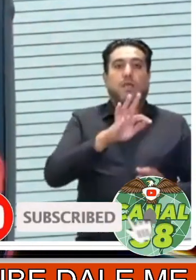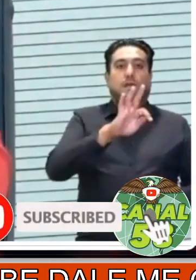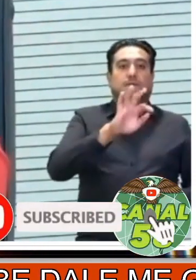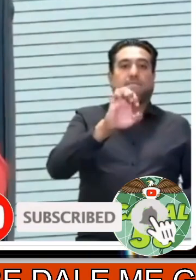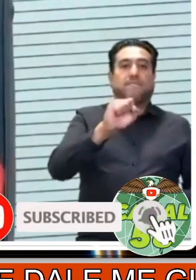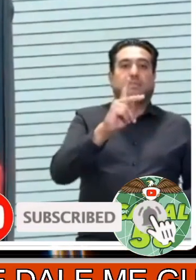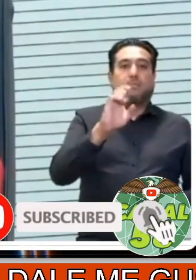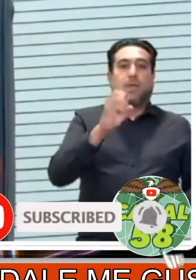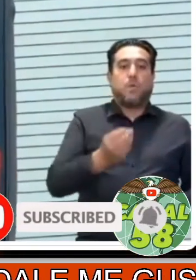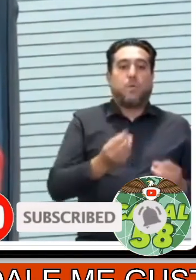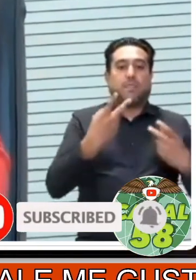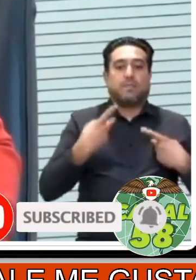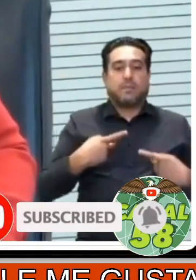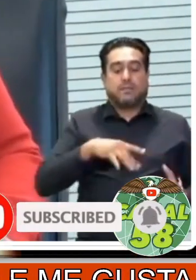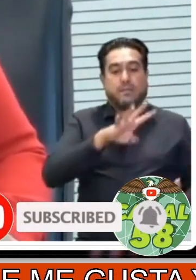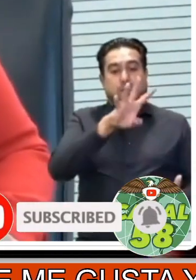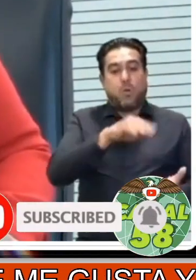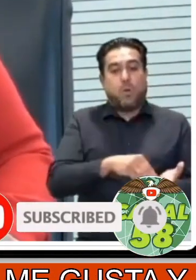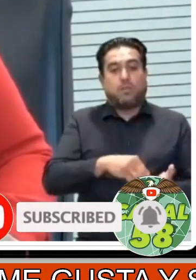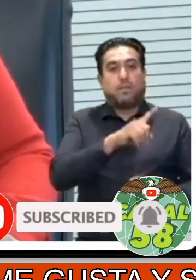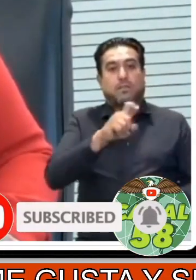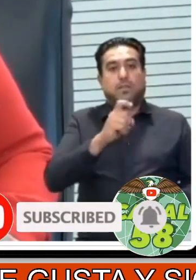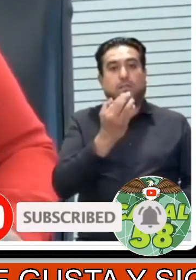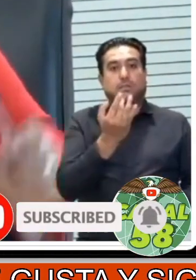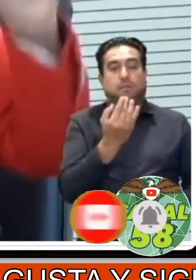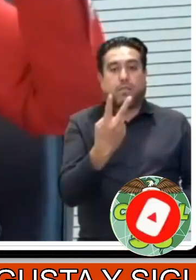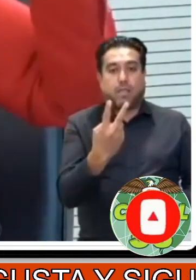dicen, tienen? 4,152 nada más.